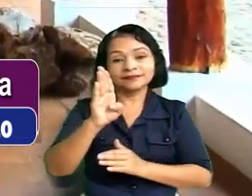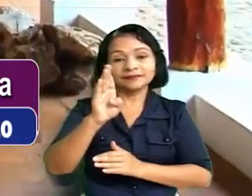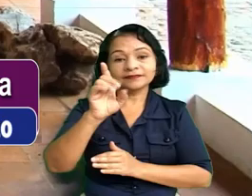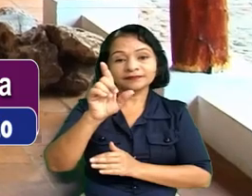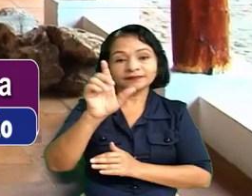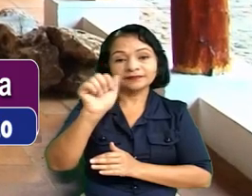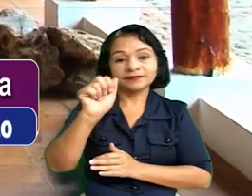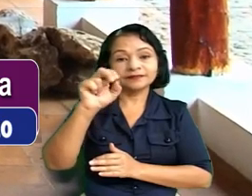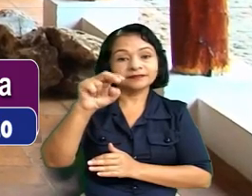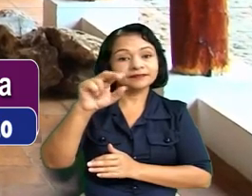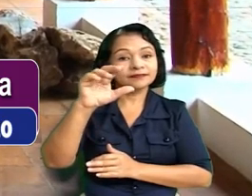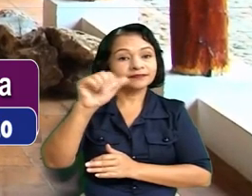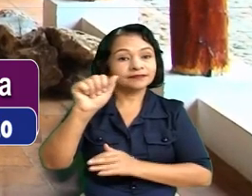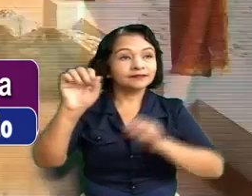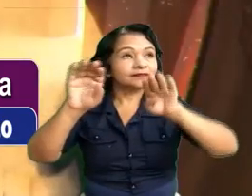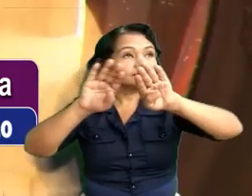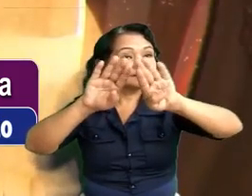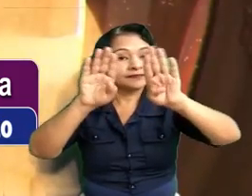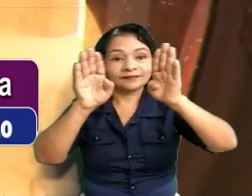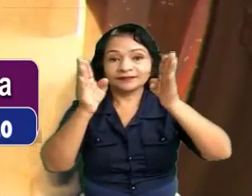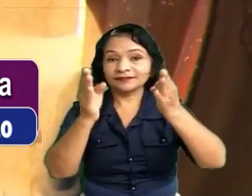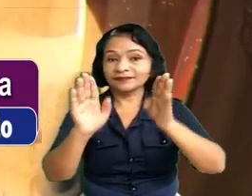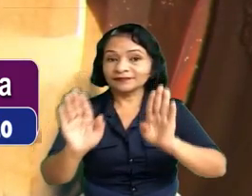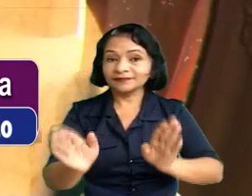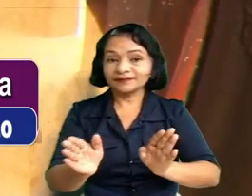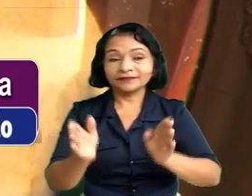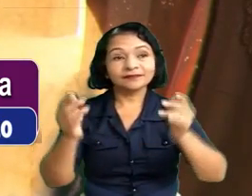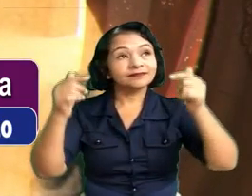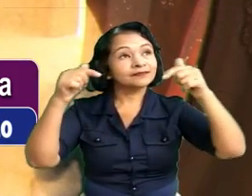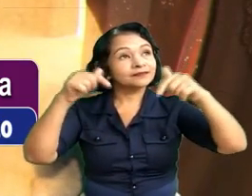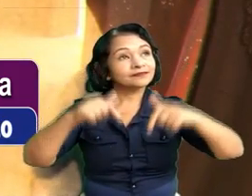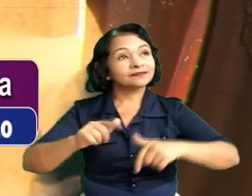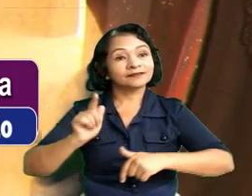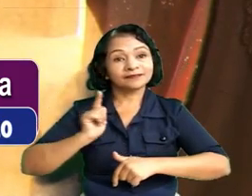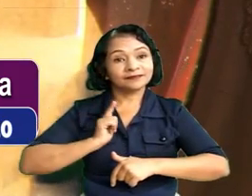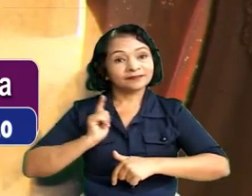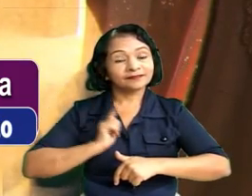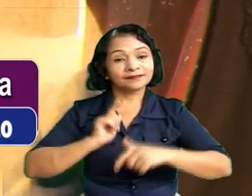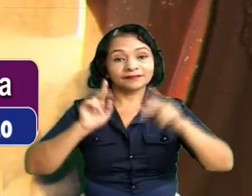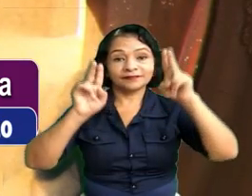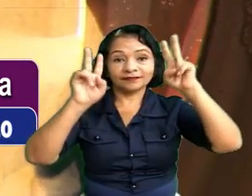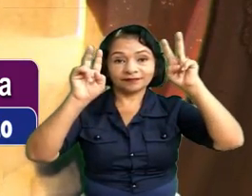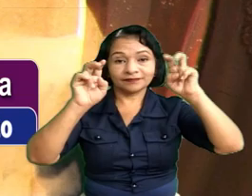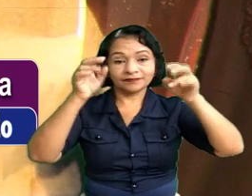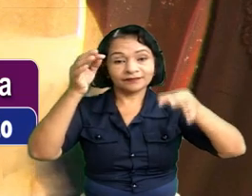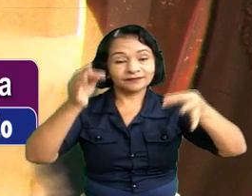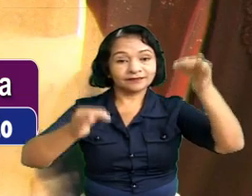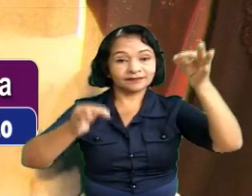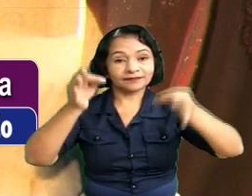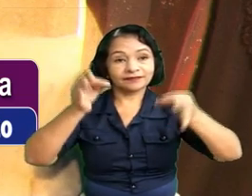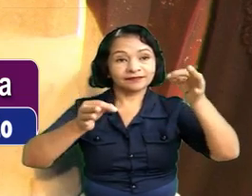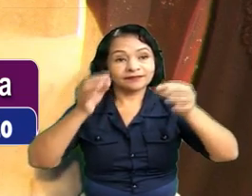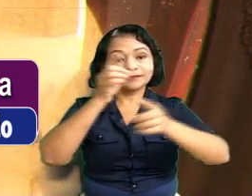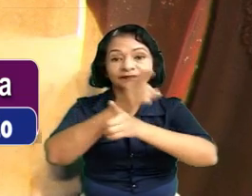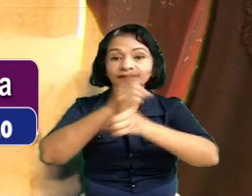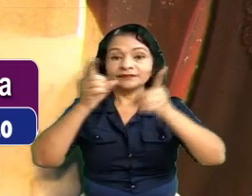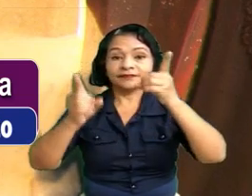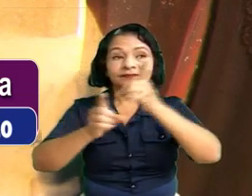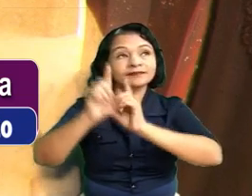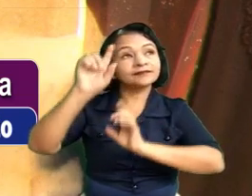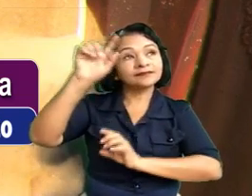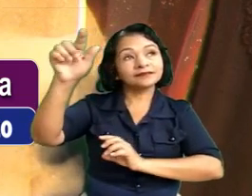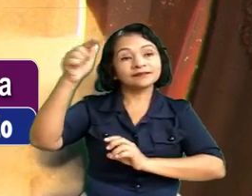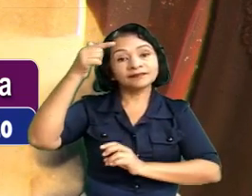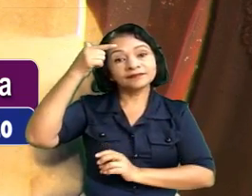Arauz, que ahora tiene un marco jurídico donde hay obligación de parte del